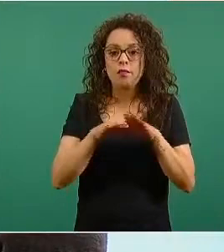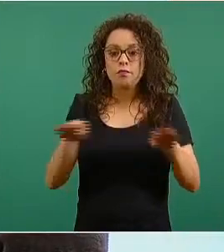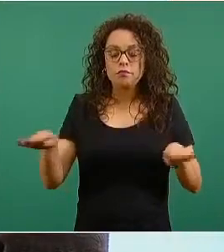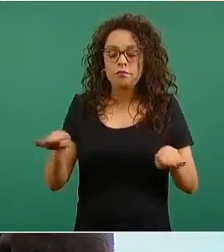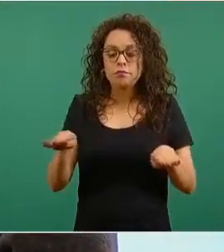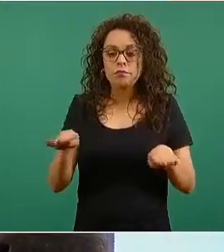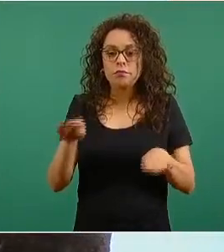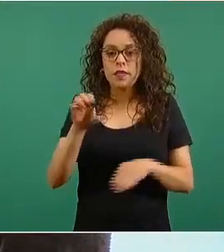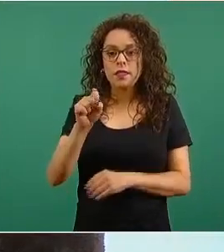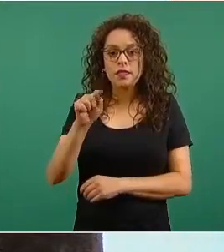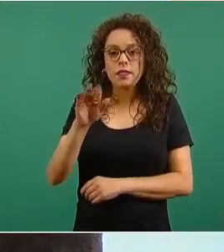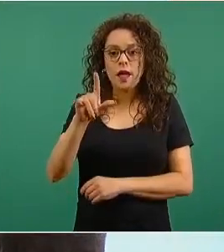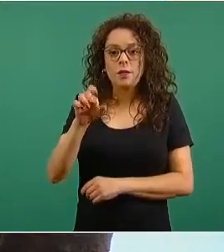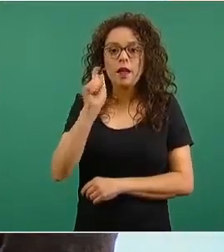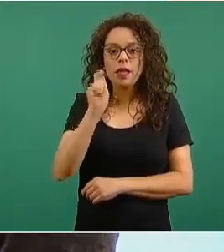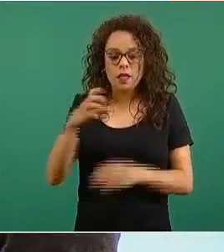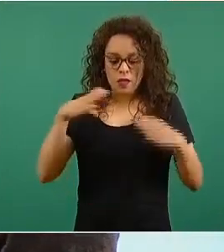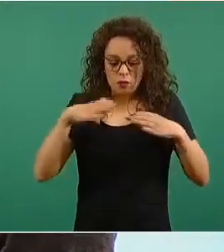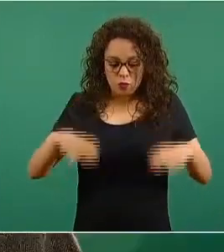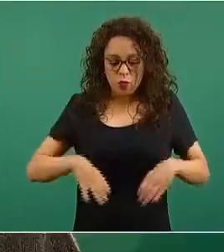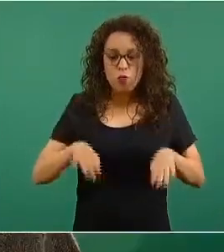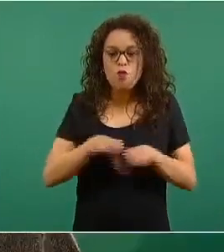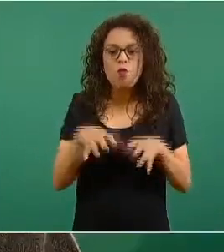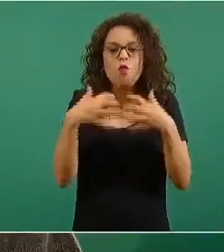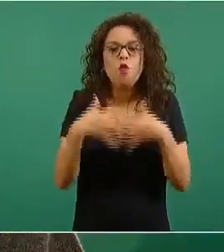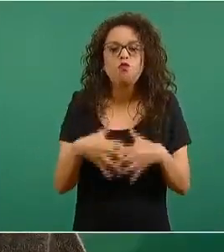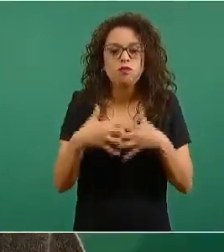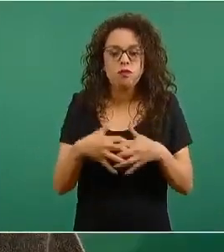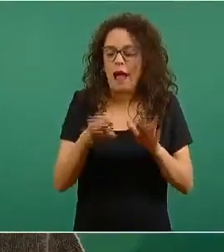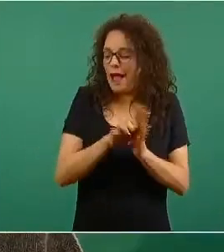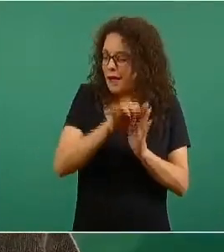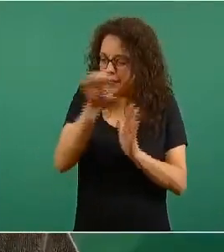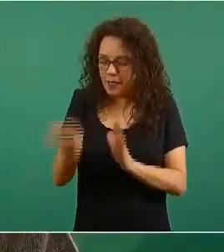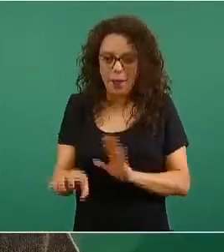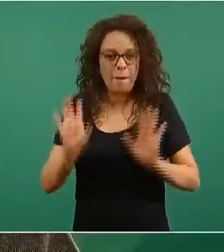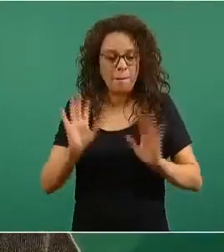cuerpo, la estabilidad fisiológica. Por ejemplo, alguien que presenta